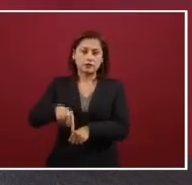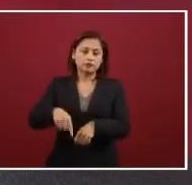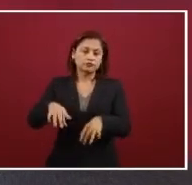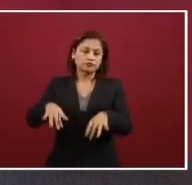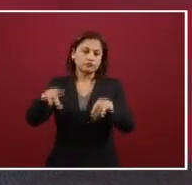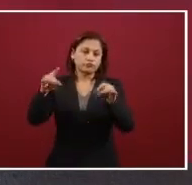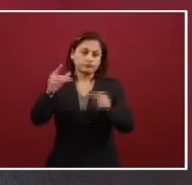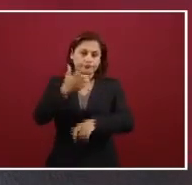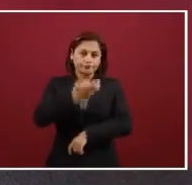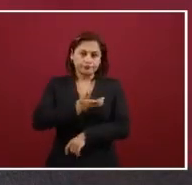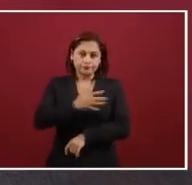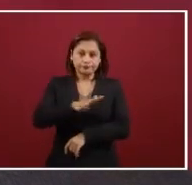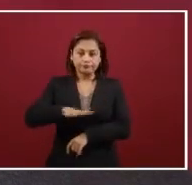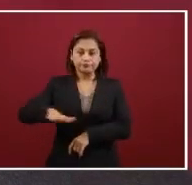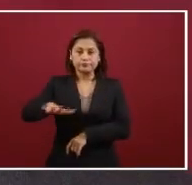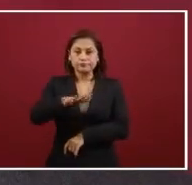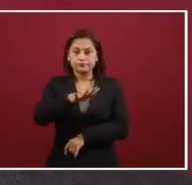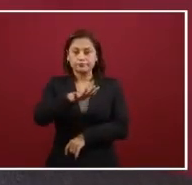No